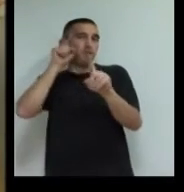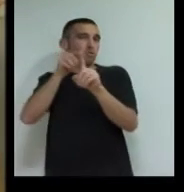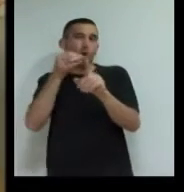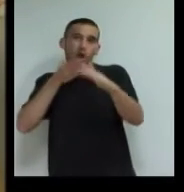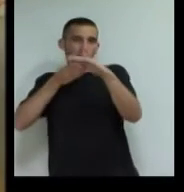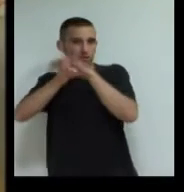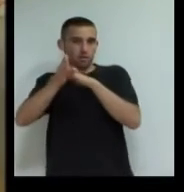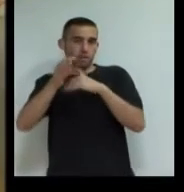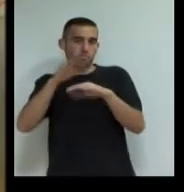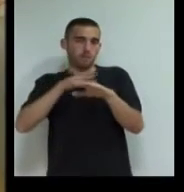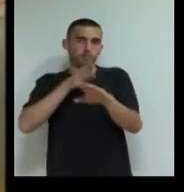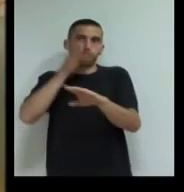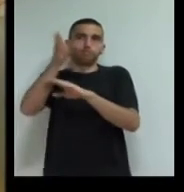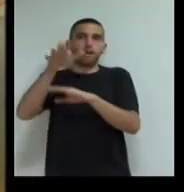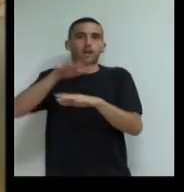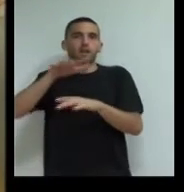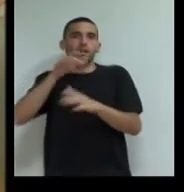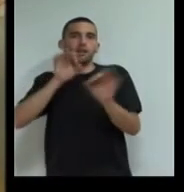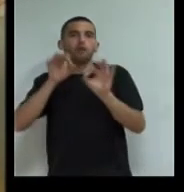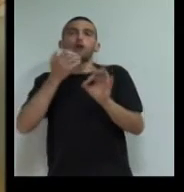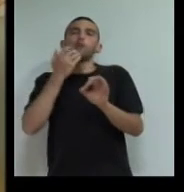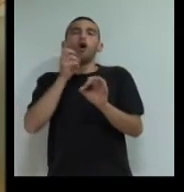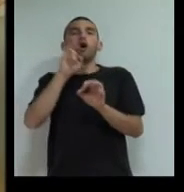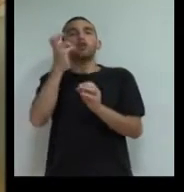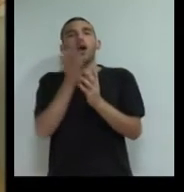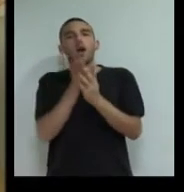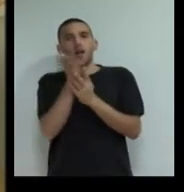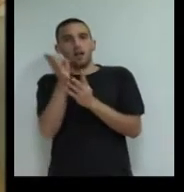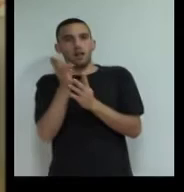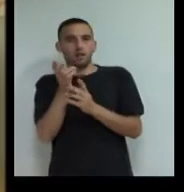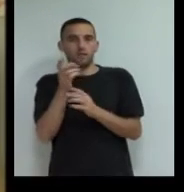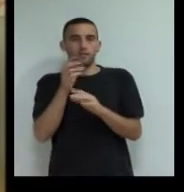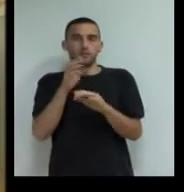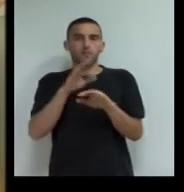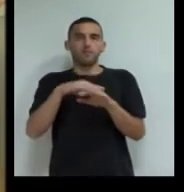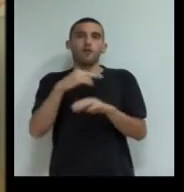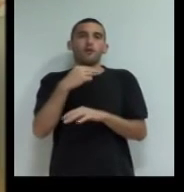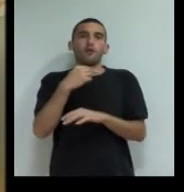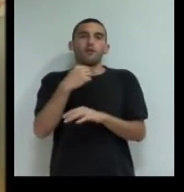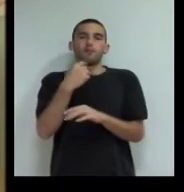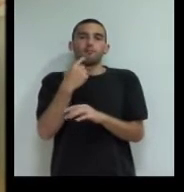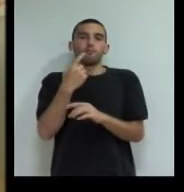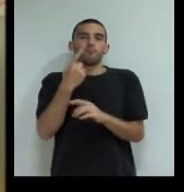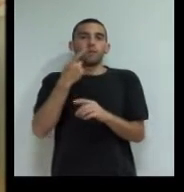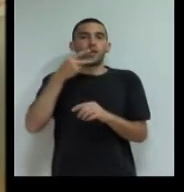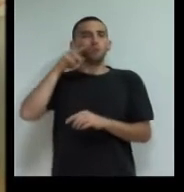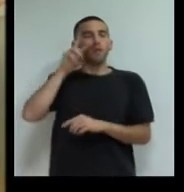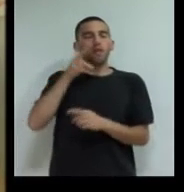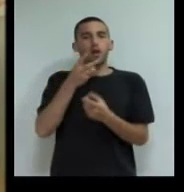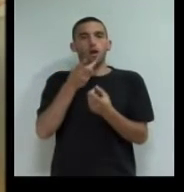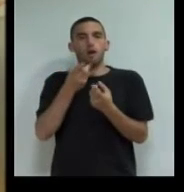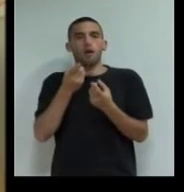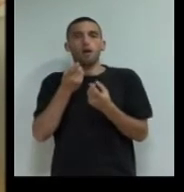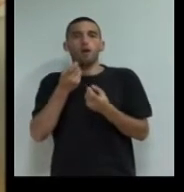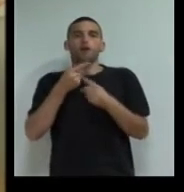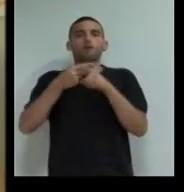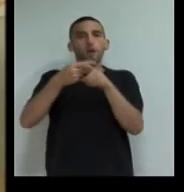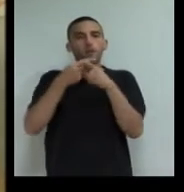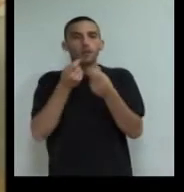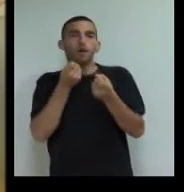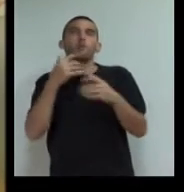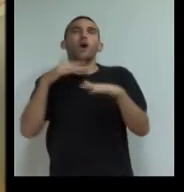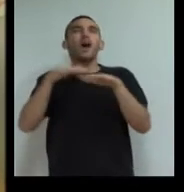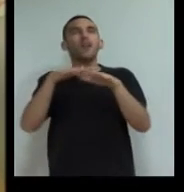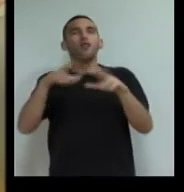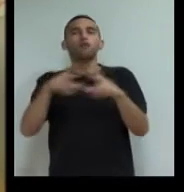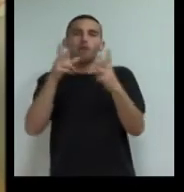pues para una vía alternativa a la web, o sea, que el usuario pueda compartir su experiencia y también un poco, o sea, no iba a decir red social porque